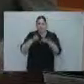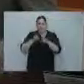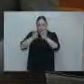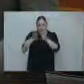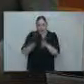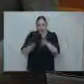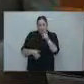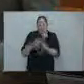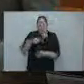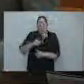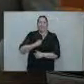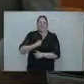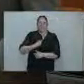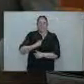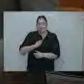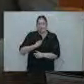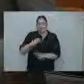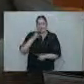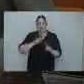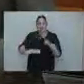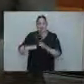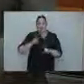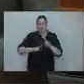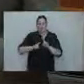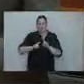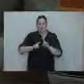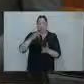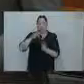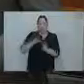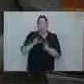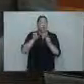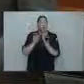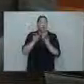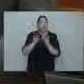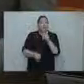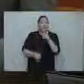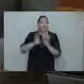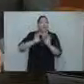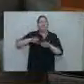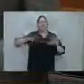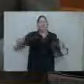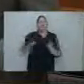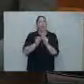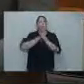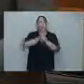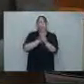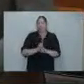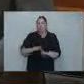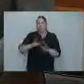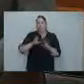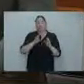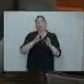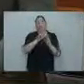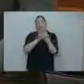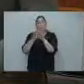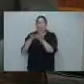teleasistencia. Como se produjo aquel debate, y lo que llegamos a la conclusión final y las conversaciones entre varios grupos,